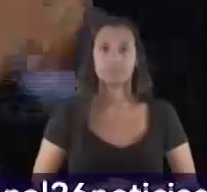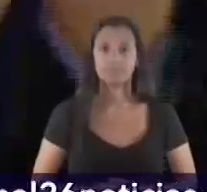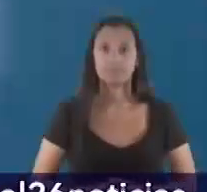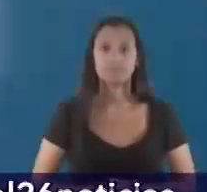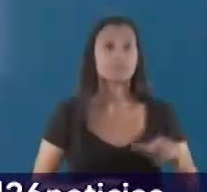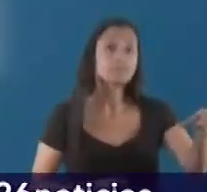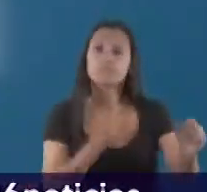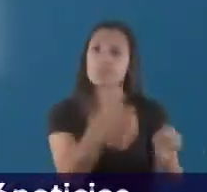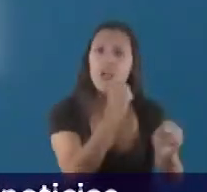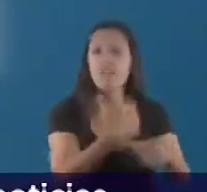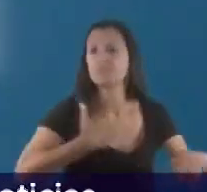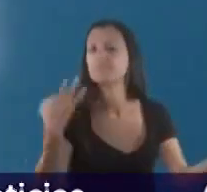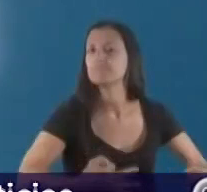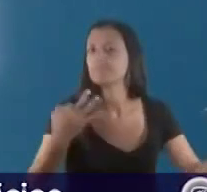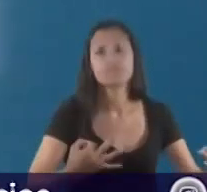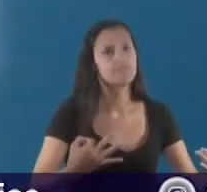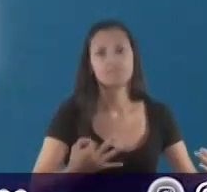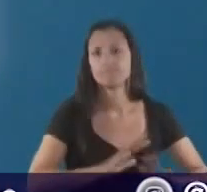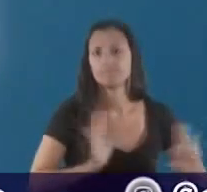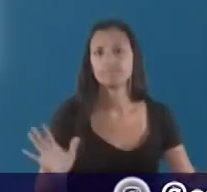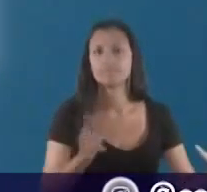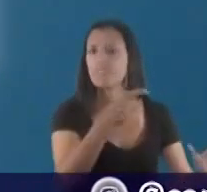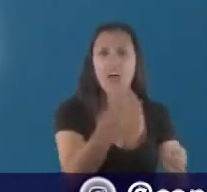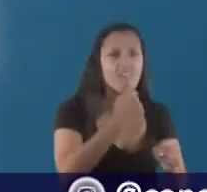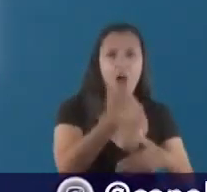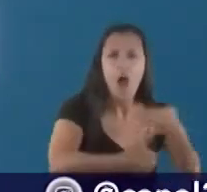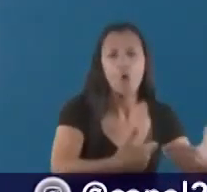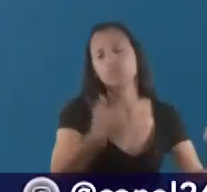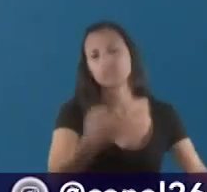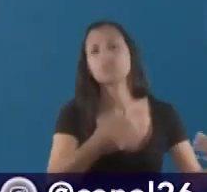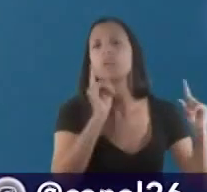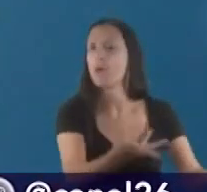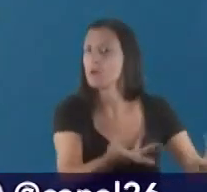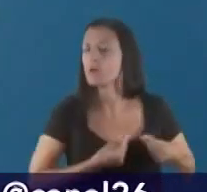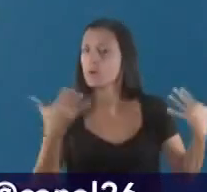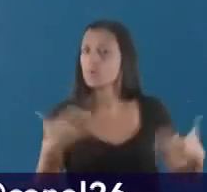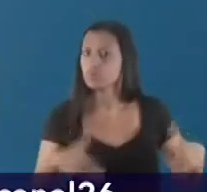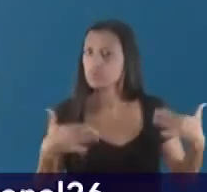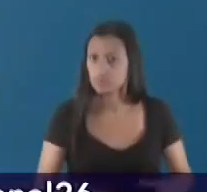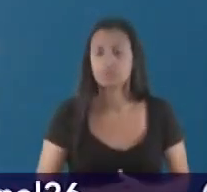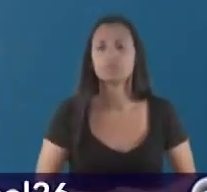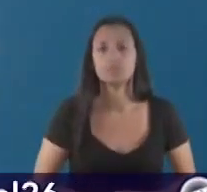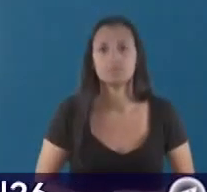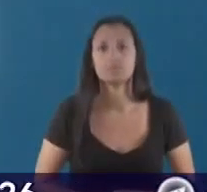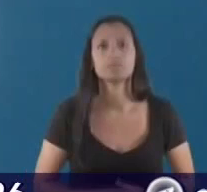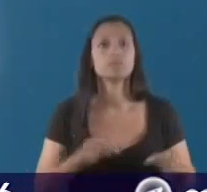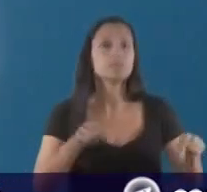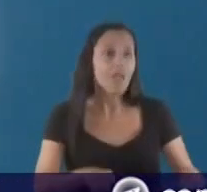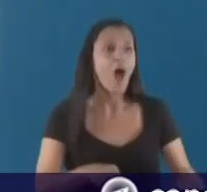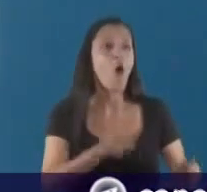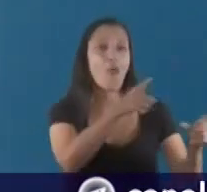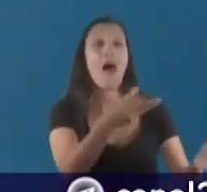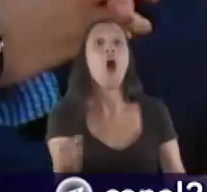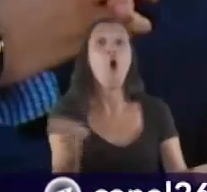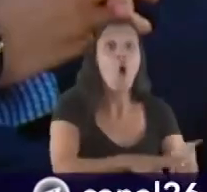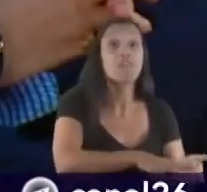Lo hiciste muy bien, lo hiciste muy bien. Lo hiciste muy bien y ayudaste mucho. Ahora te vuelven a llevar los